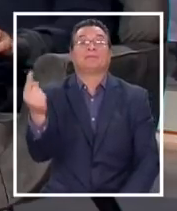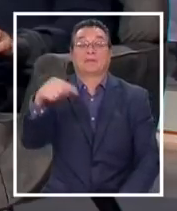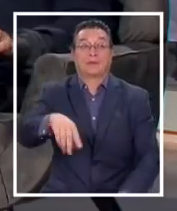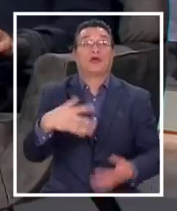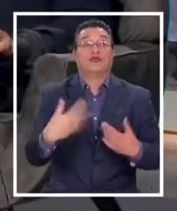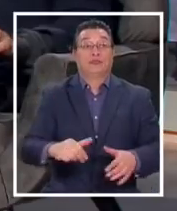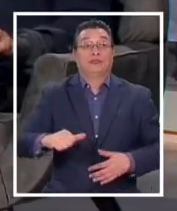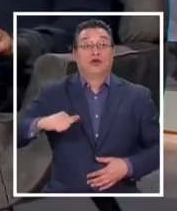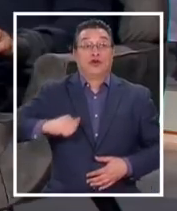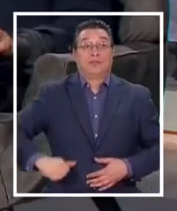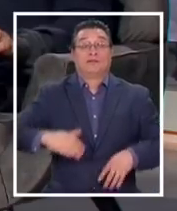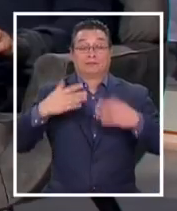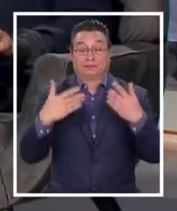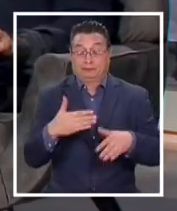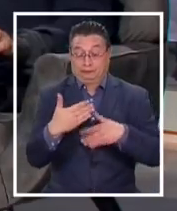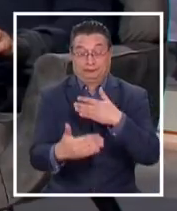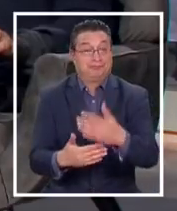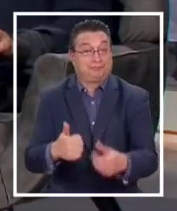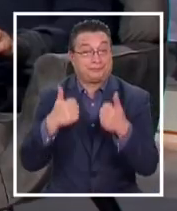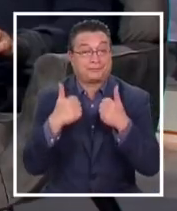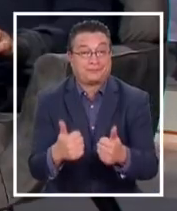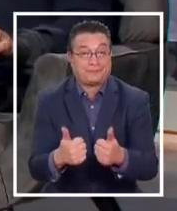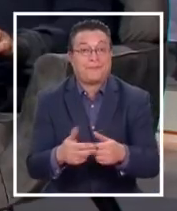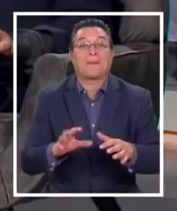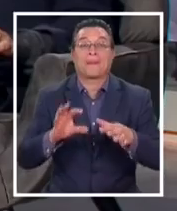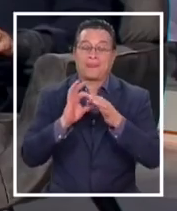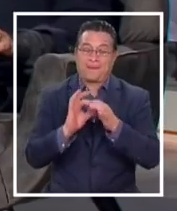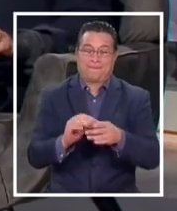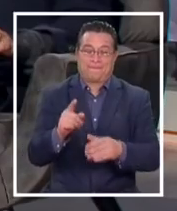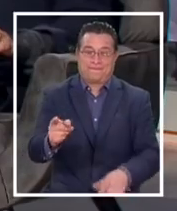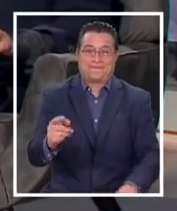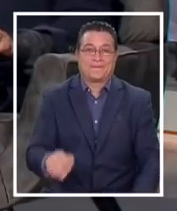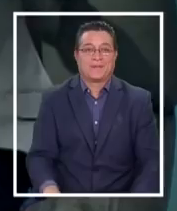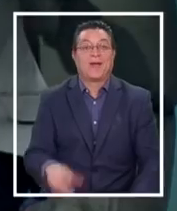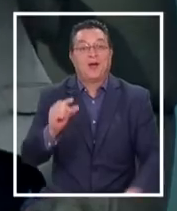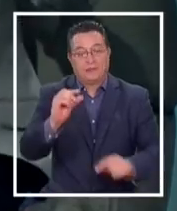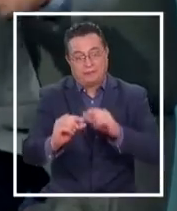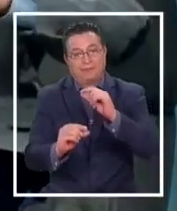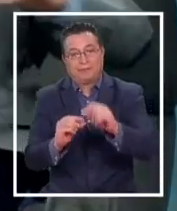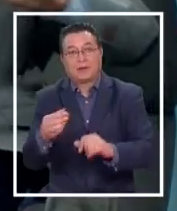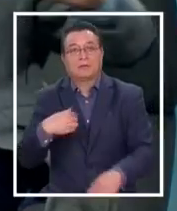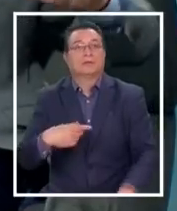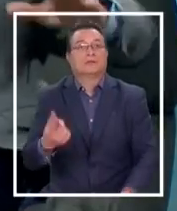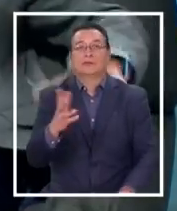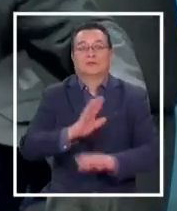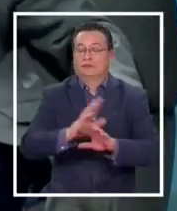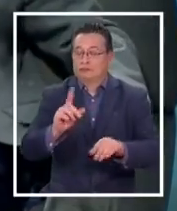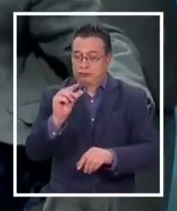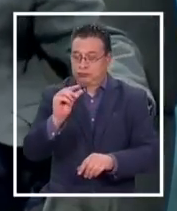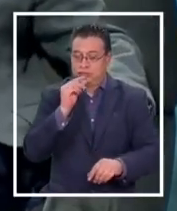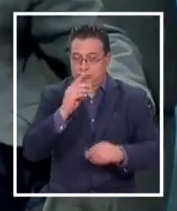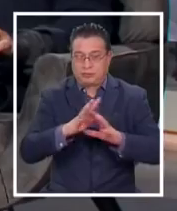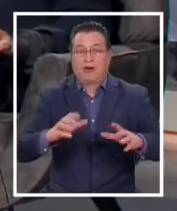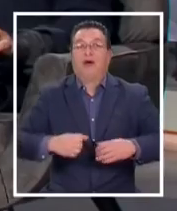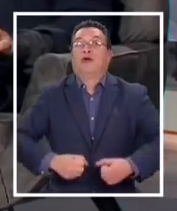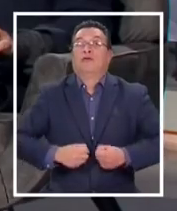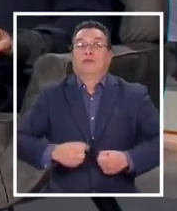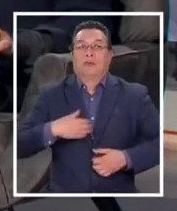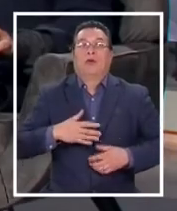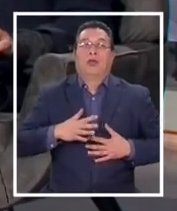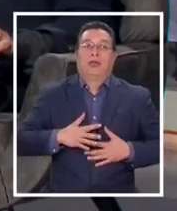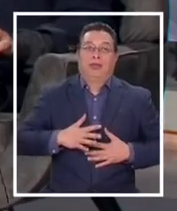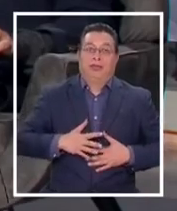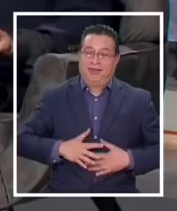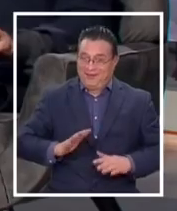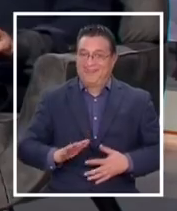alegramos. Feliz que estés aquí. Ya poquitito. Ya poquitito. Ya poquitito. Pero va a estar en dos minutos ya con toda la energía. No, ahí mejor que